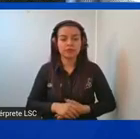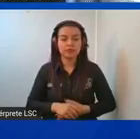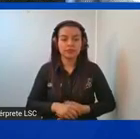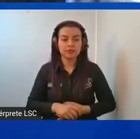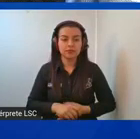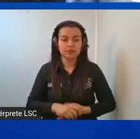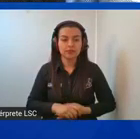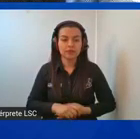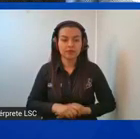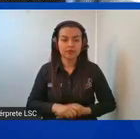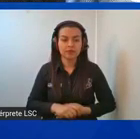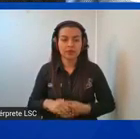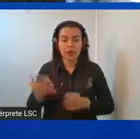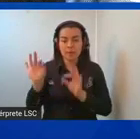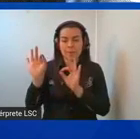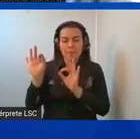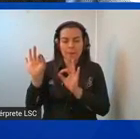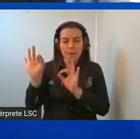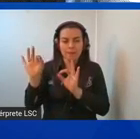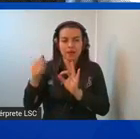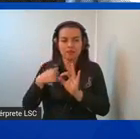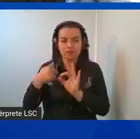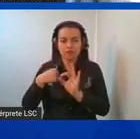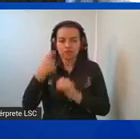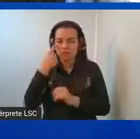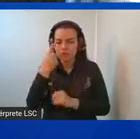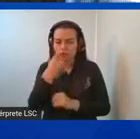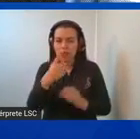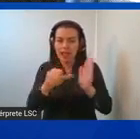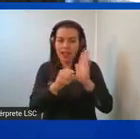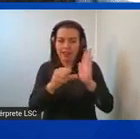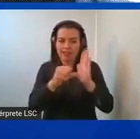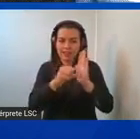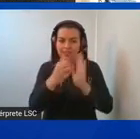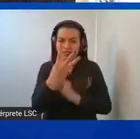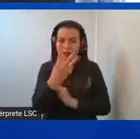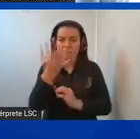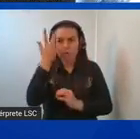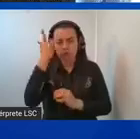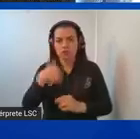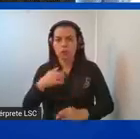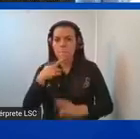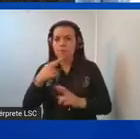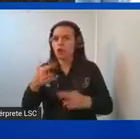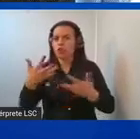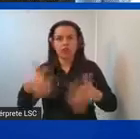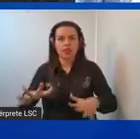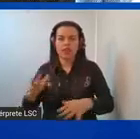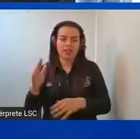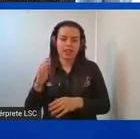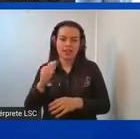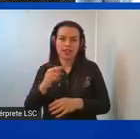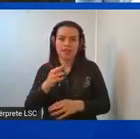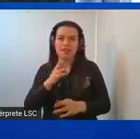Un segundo, estoy revisando acá el artículo 3 para no ir a cometer una imprecisión. Es que Yo no... lo